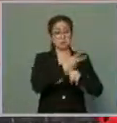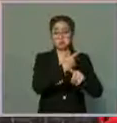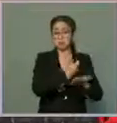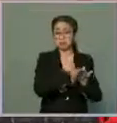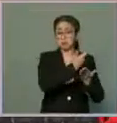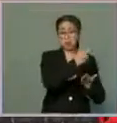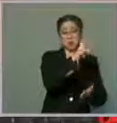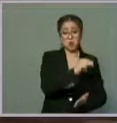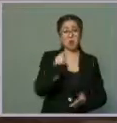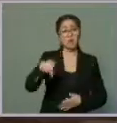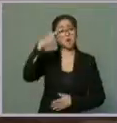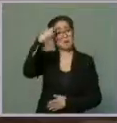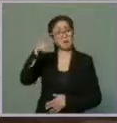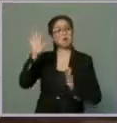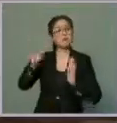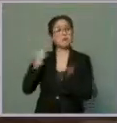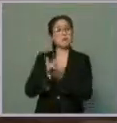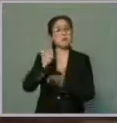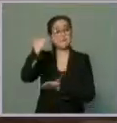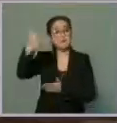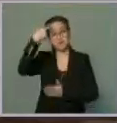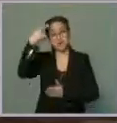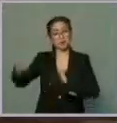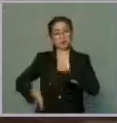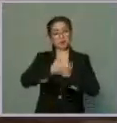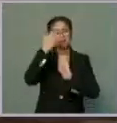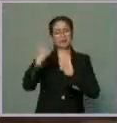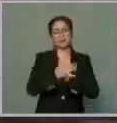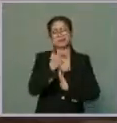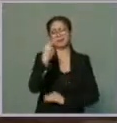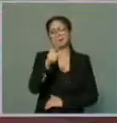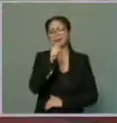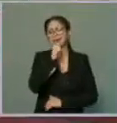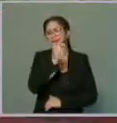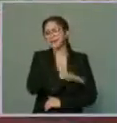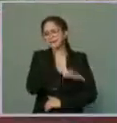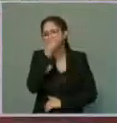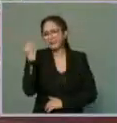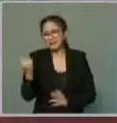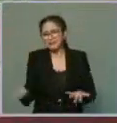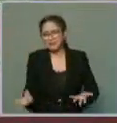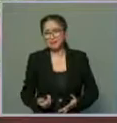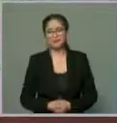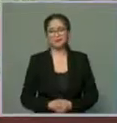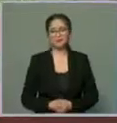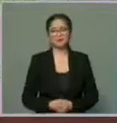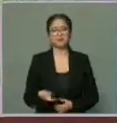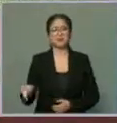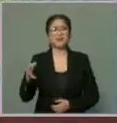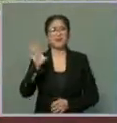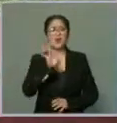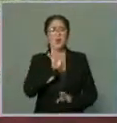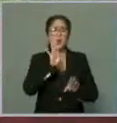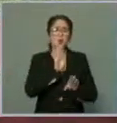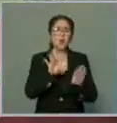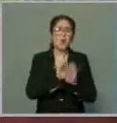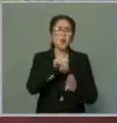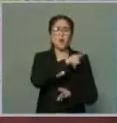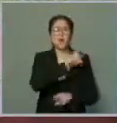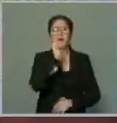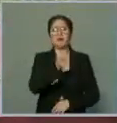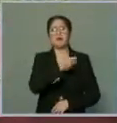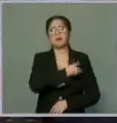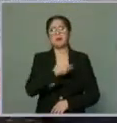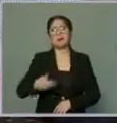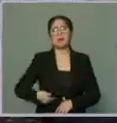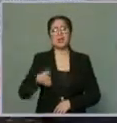está pagando ya México de alguna otra manera que todavía no sabemos cómo sería. Claro, que definitivamente están nada más como hablando al aire y viendo a ver